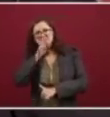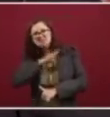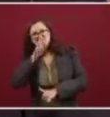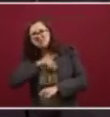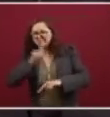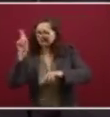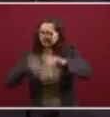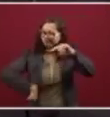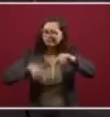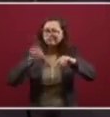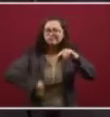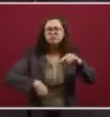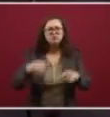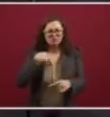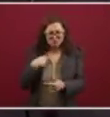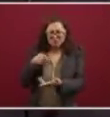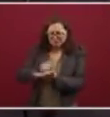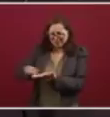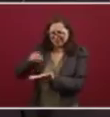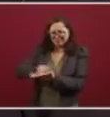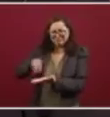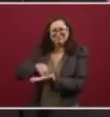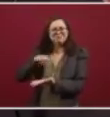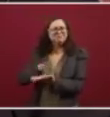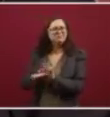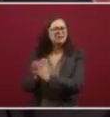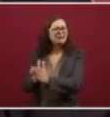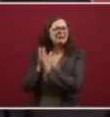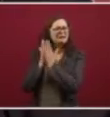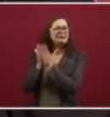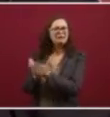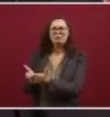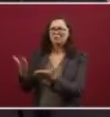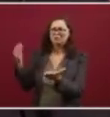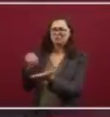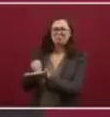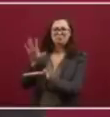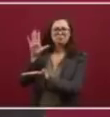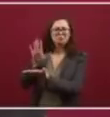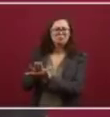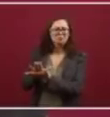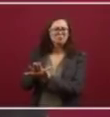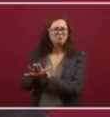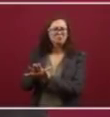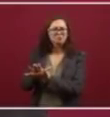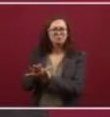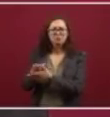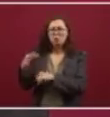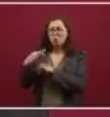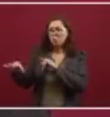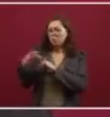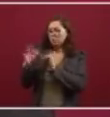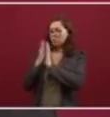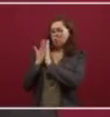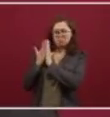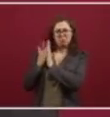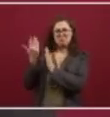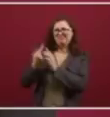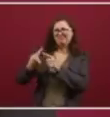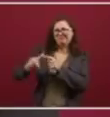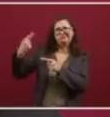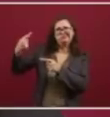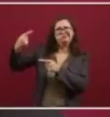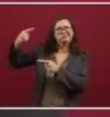está en mis libros, no solo en el último libro, sino en